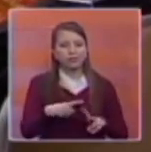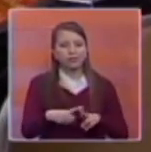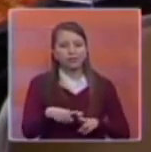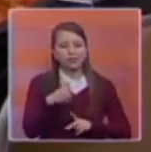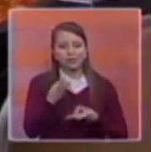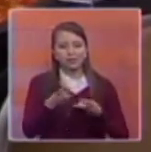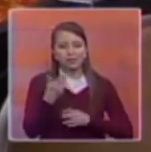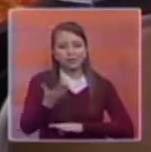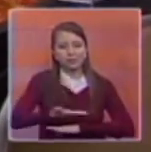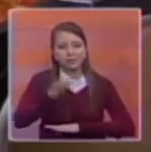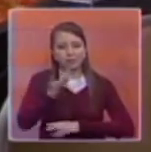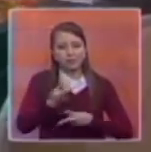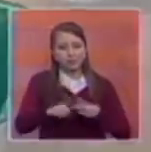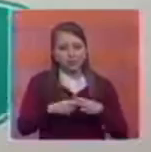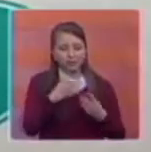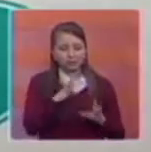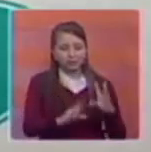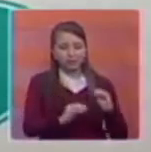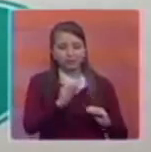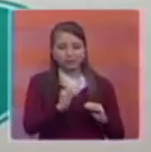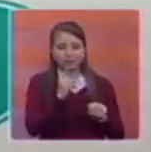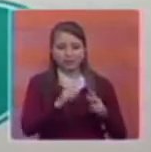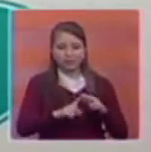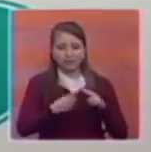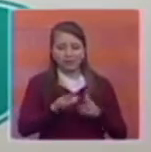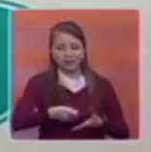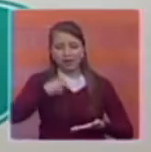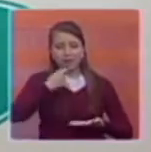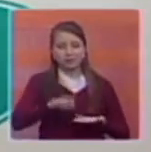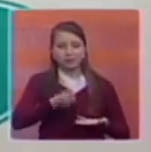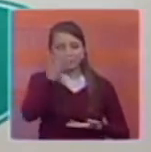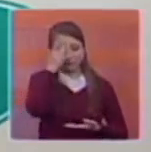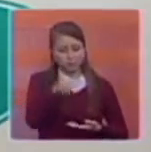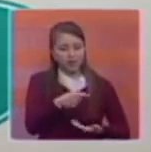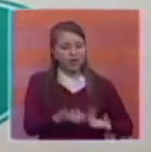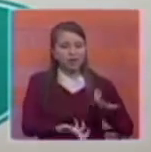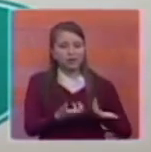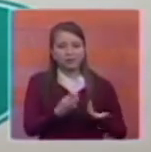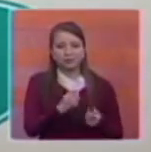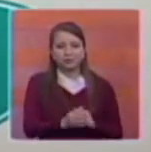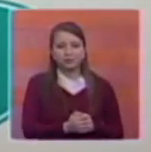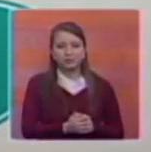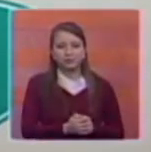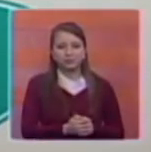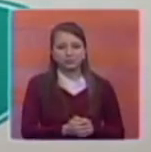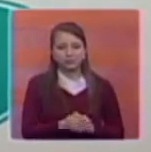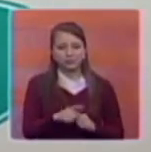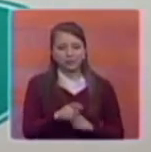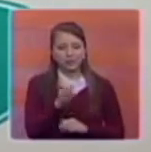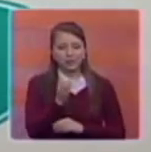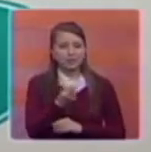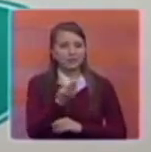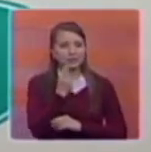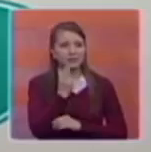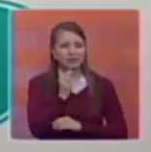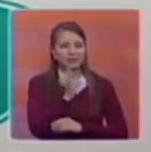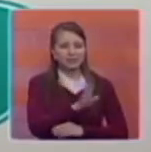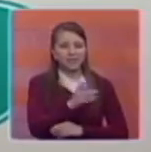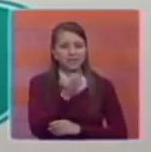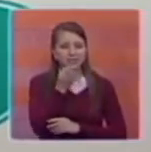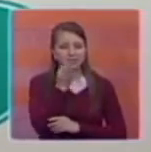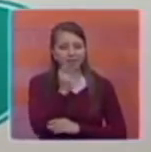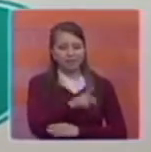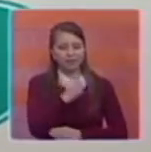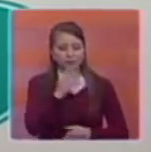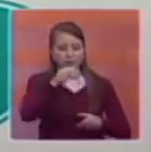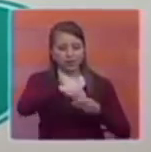caldo para que se me empiece a pegar. Todo eso que está ahí yo lo estoy cocinando porque ese va a ser, digamos que, el condimento de la sopa. Y es una sopa